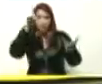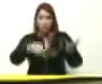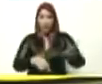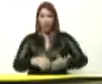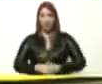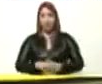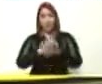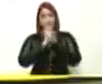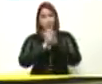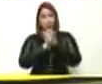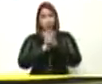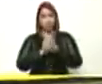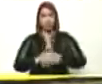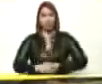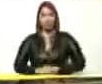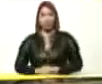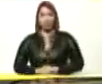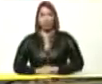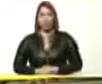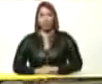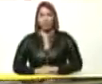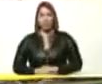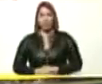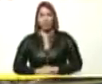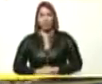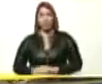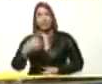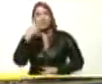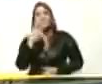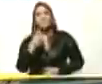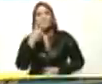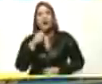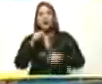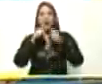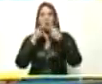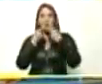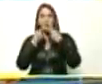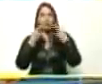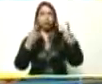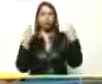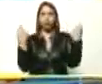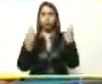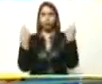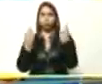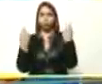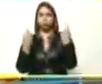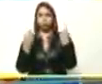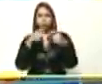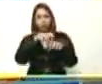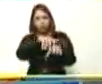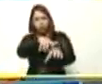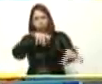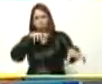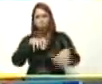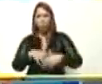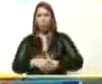compañeros, es, la falta, de difusión, masiva,